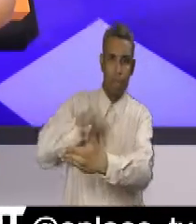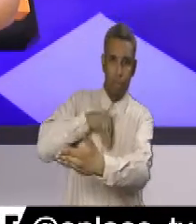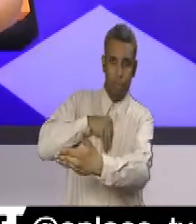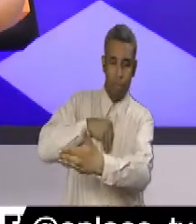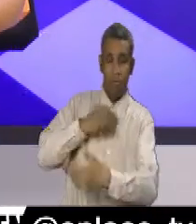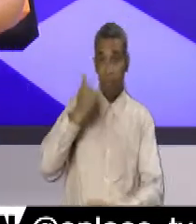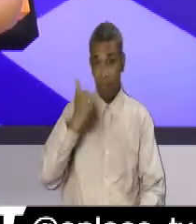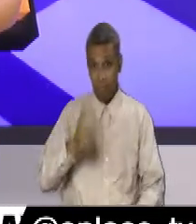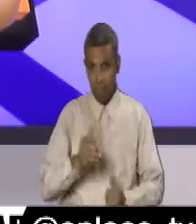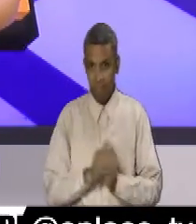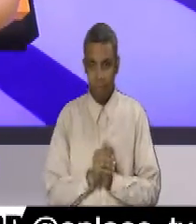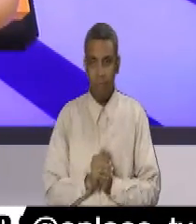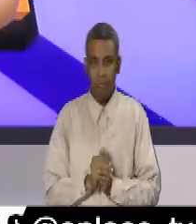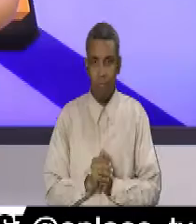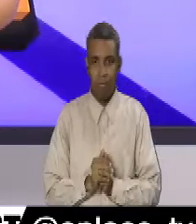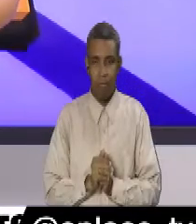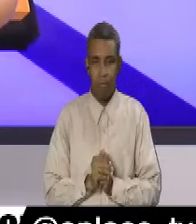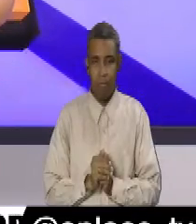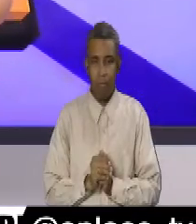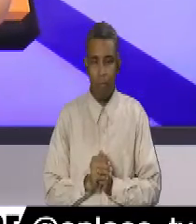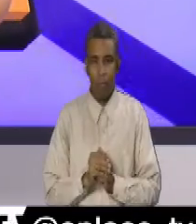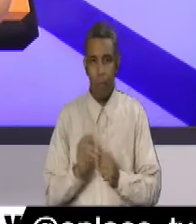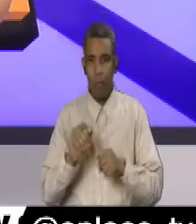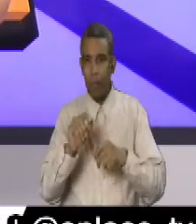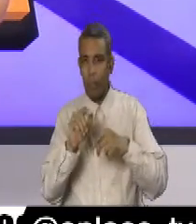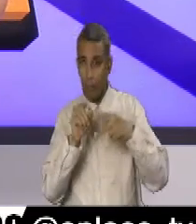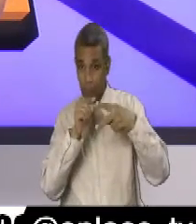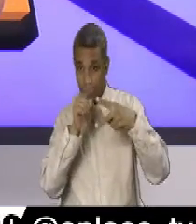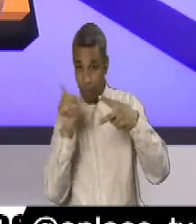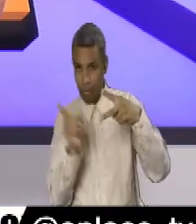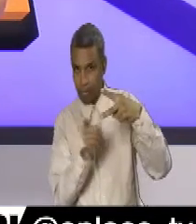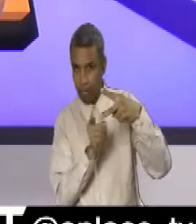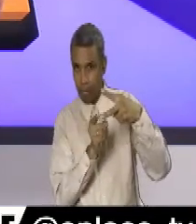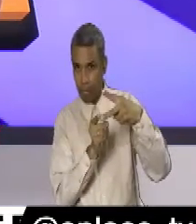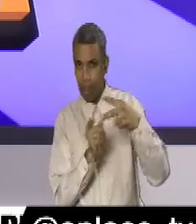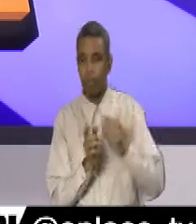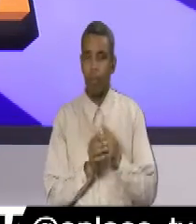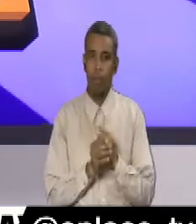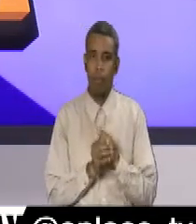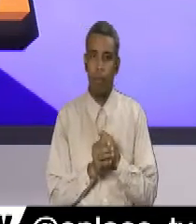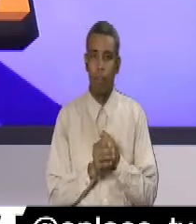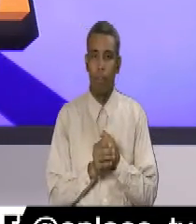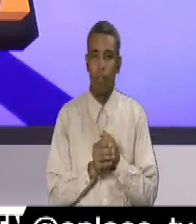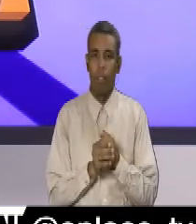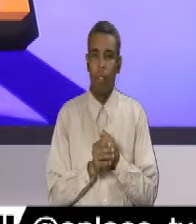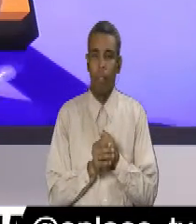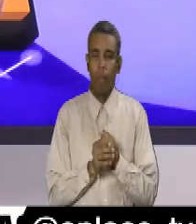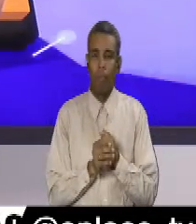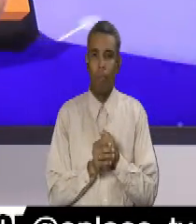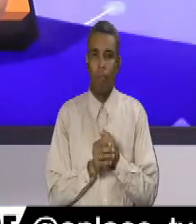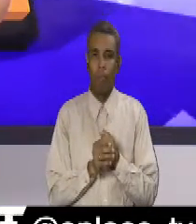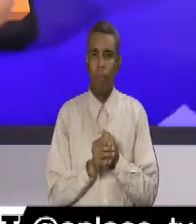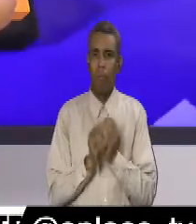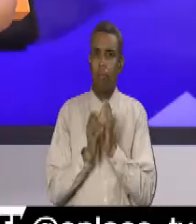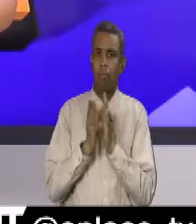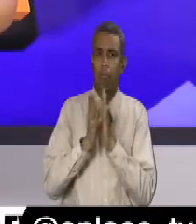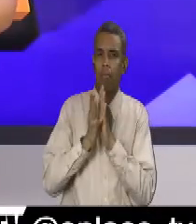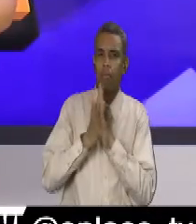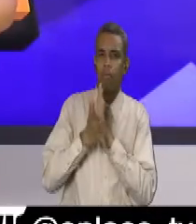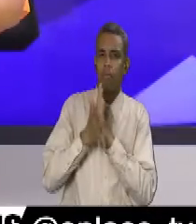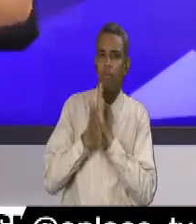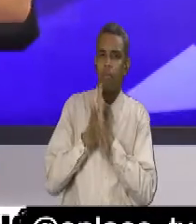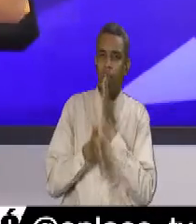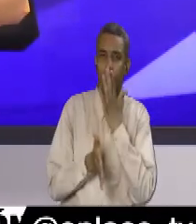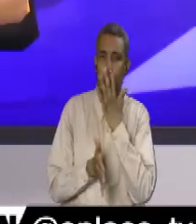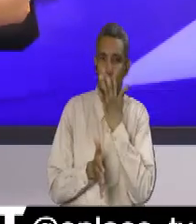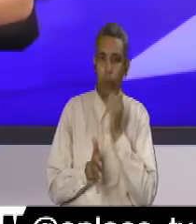reciente visita adelantada durante el fin de semana a Barranca Bermeja. En otras informaciones también les estaremos hablando sobre los registradores